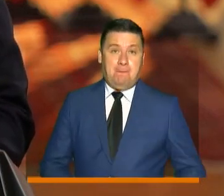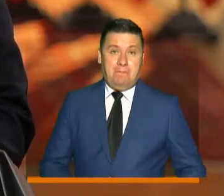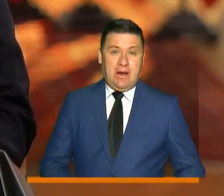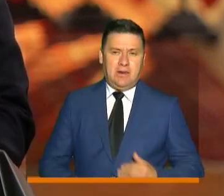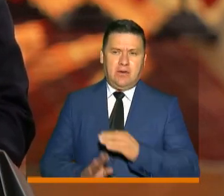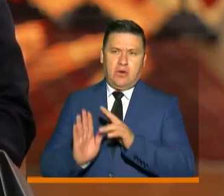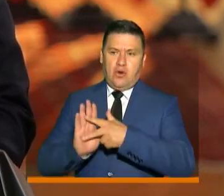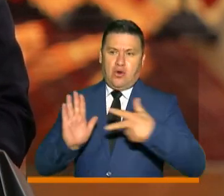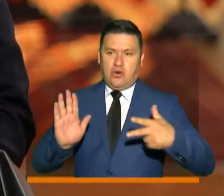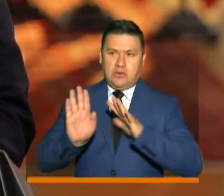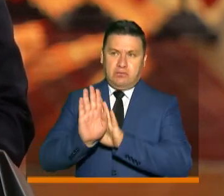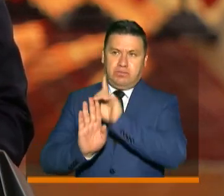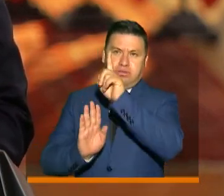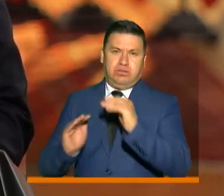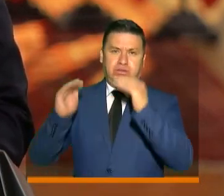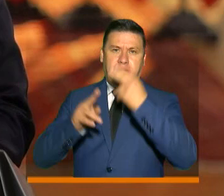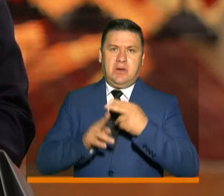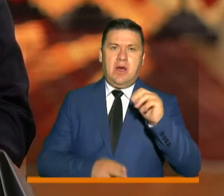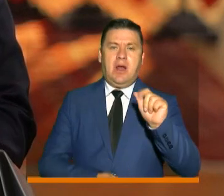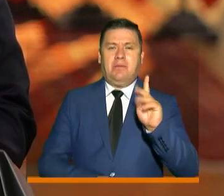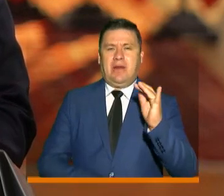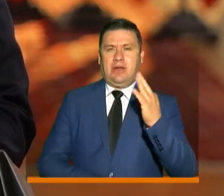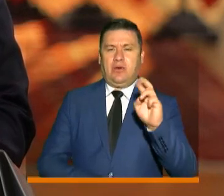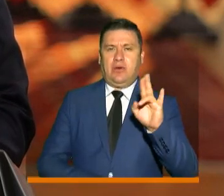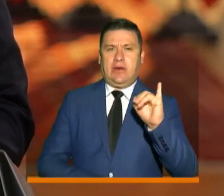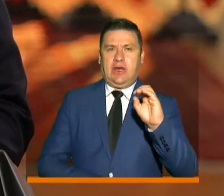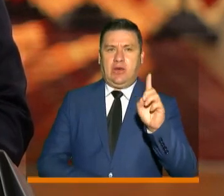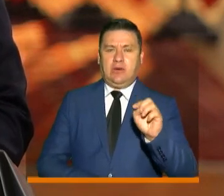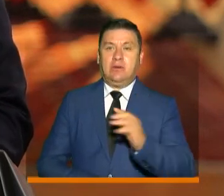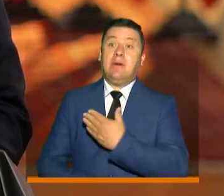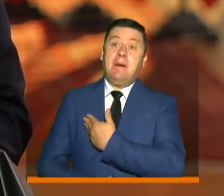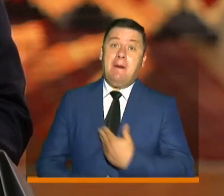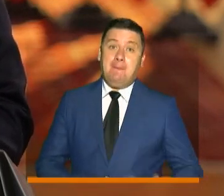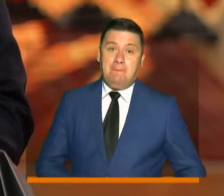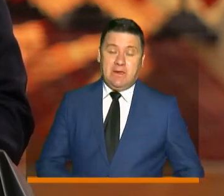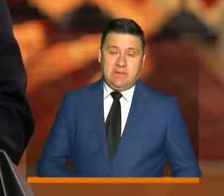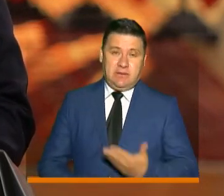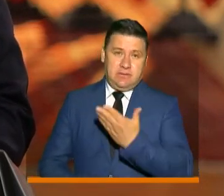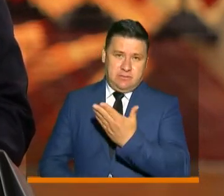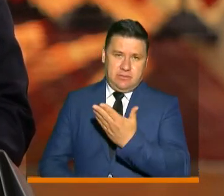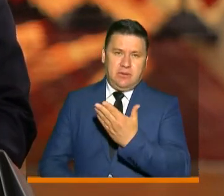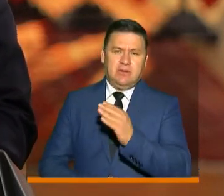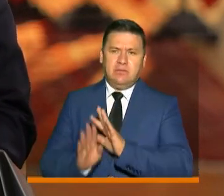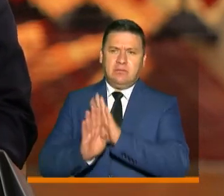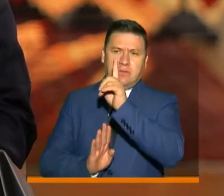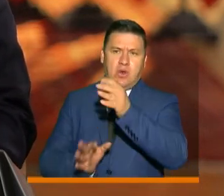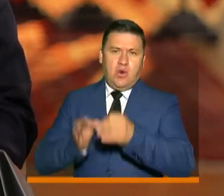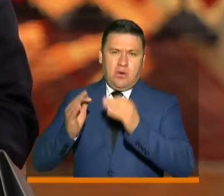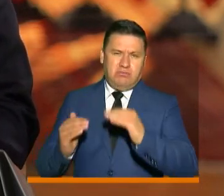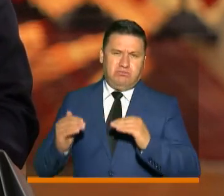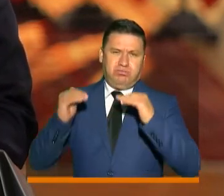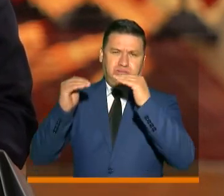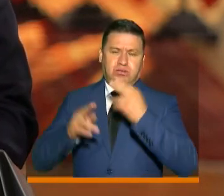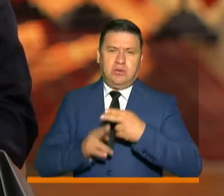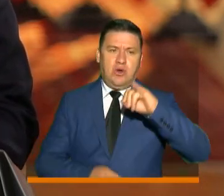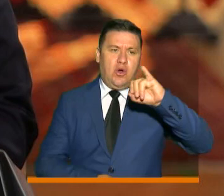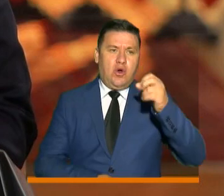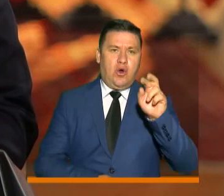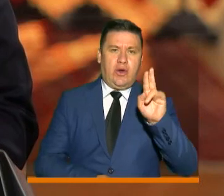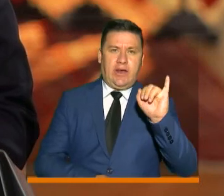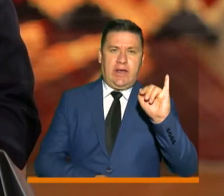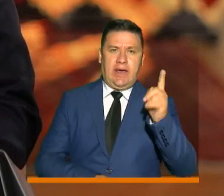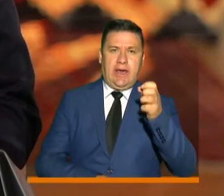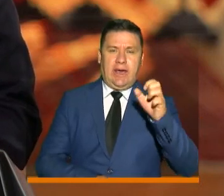corte constitucional alberto rojas ríos señor presidente de la corte suprema de justicia jorge luis